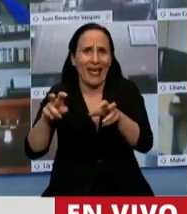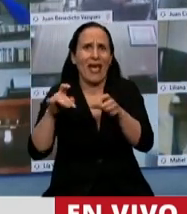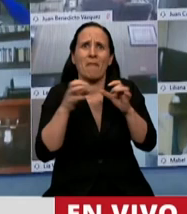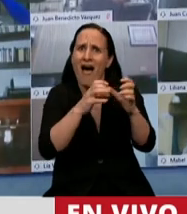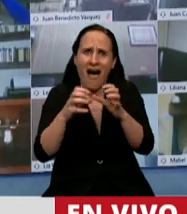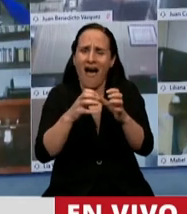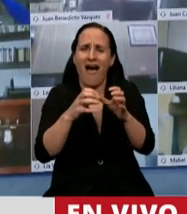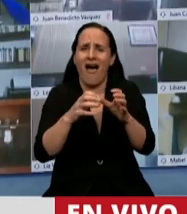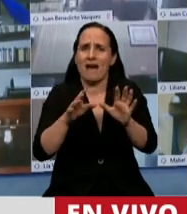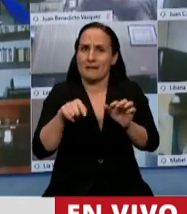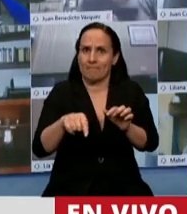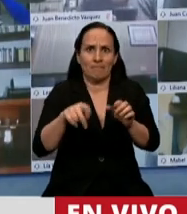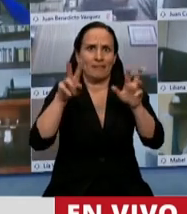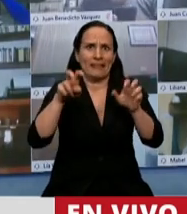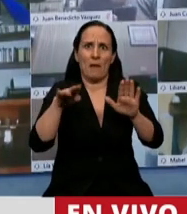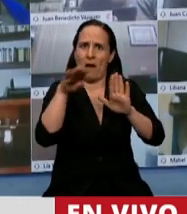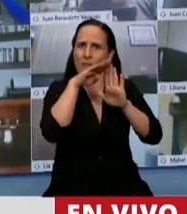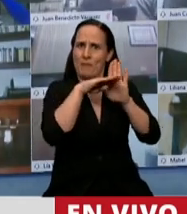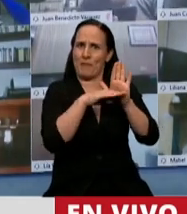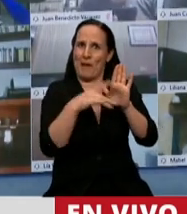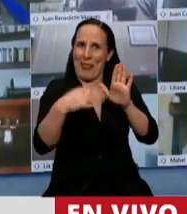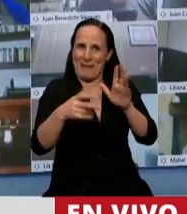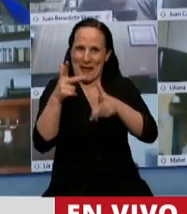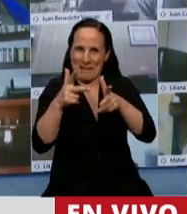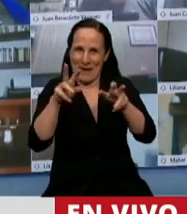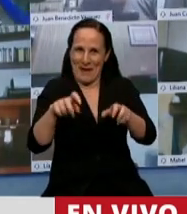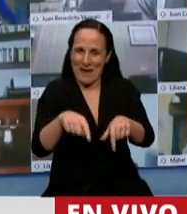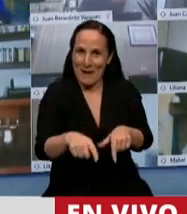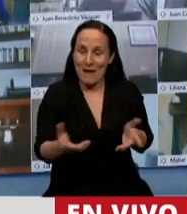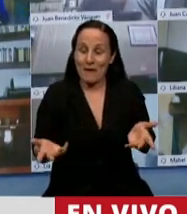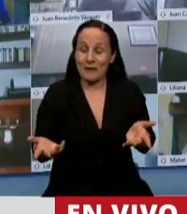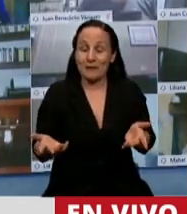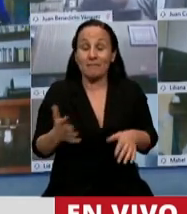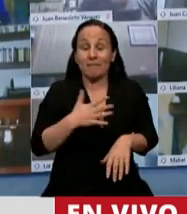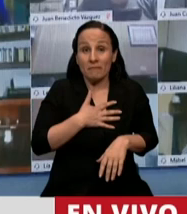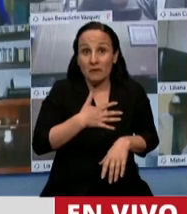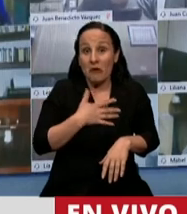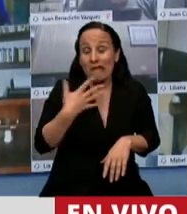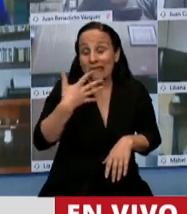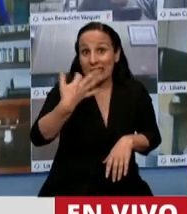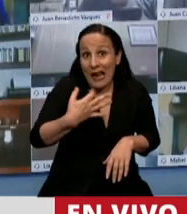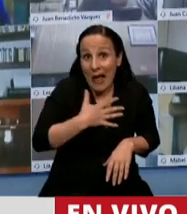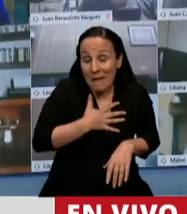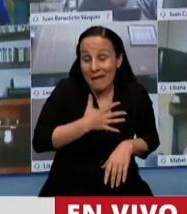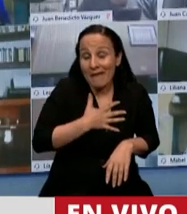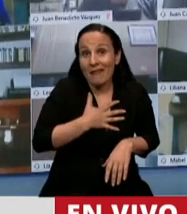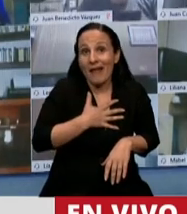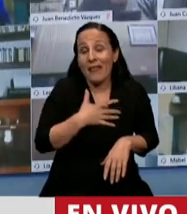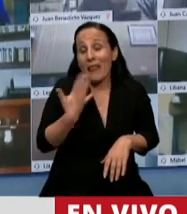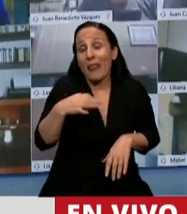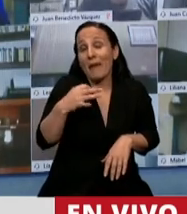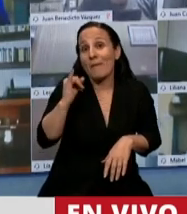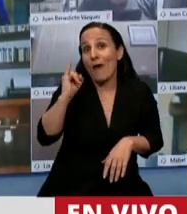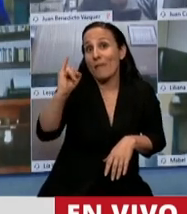temas que están en labor parlamentaria. Y en relación a eso, la verdad, habría que